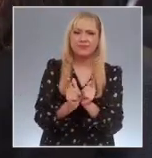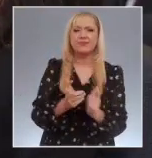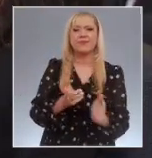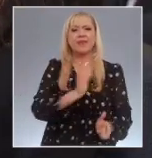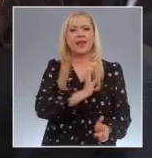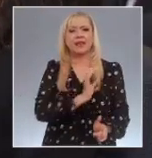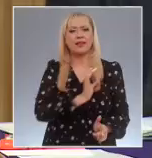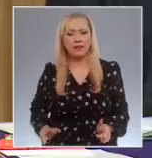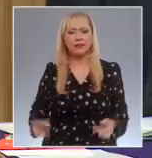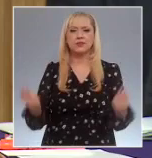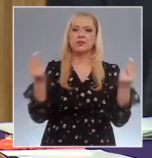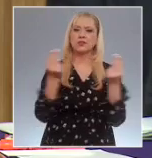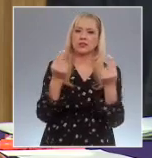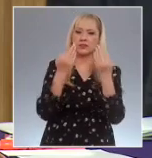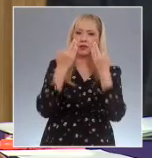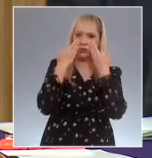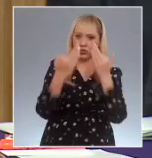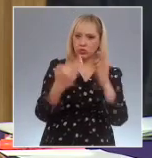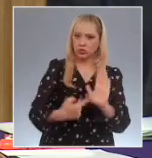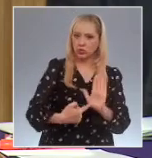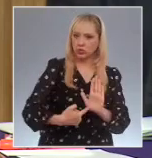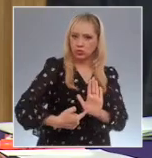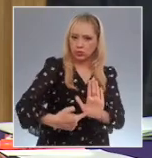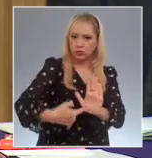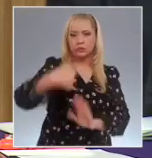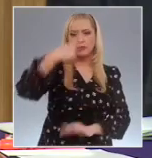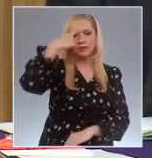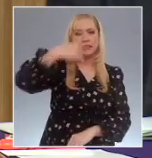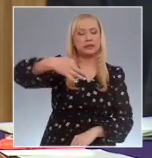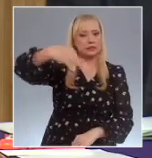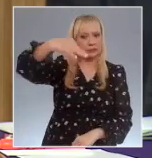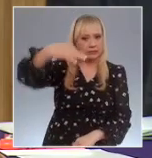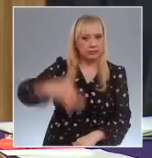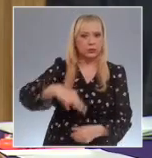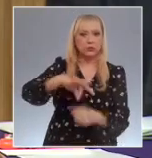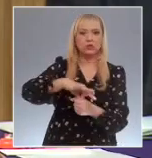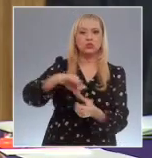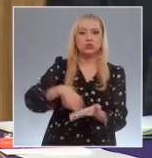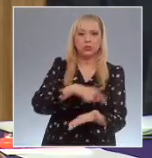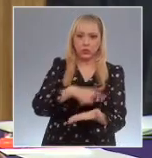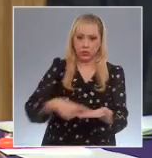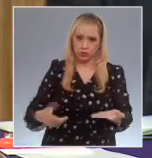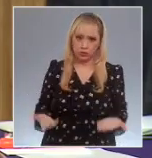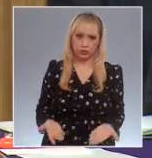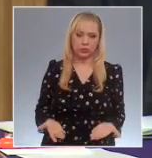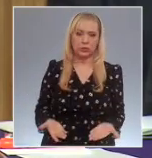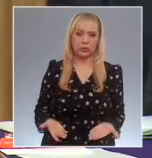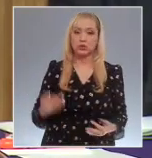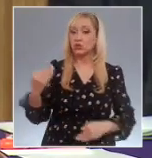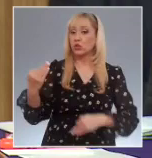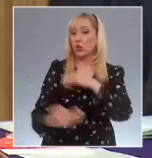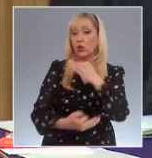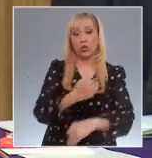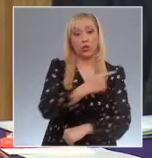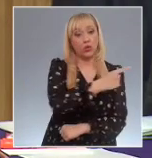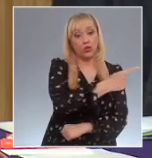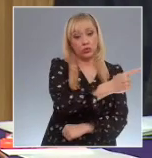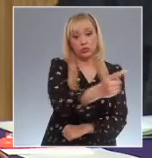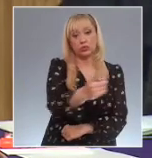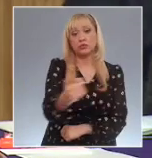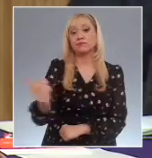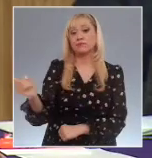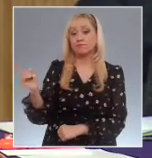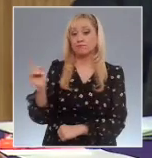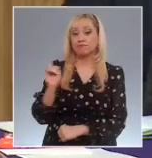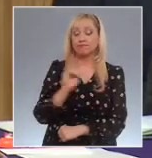a las elecciones. Pero la credibilidad de las elecciones impone que todas y todos ejerzamos responsablemente